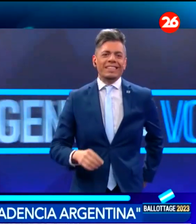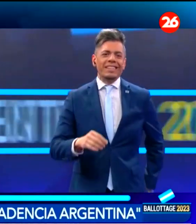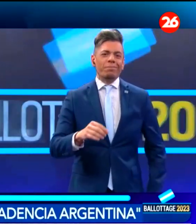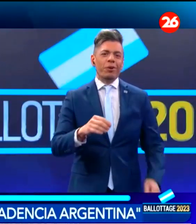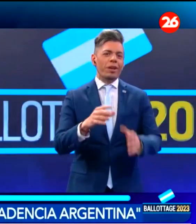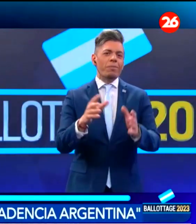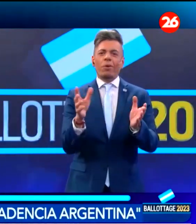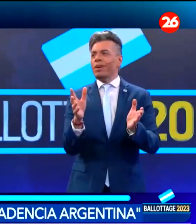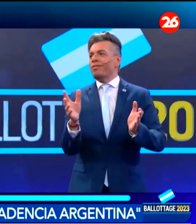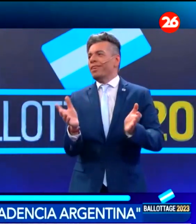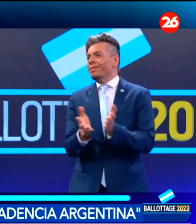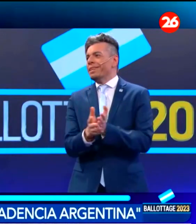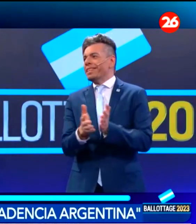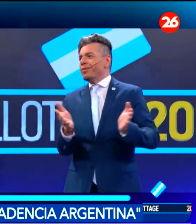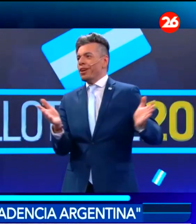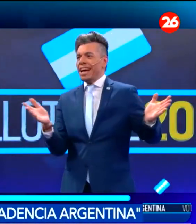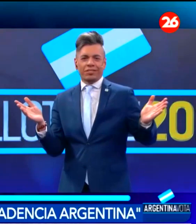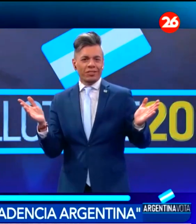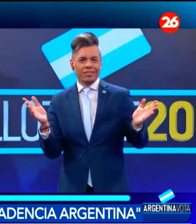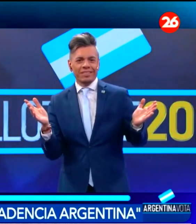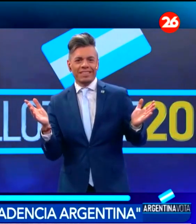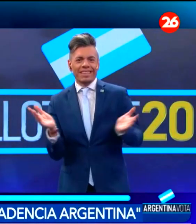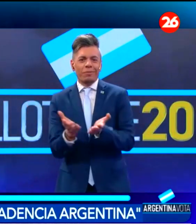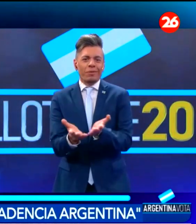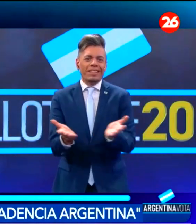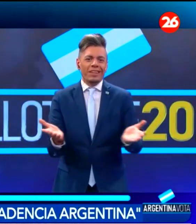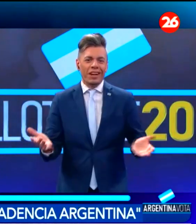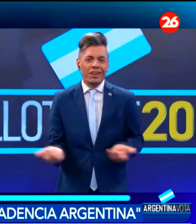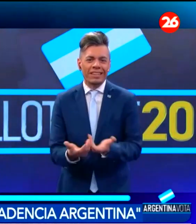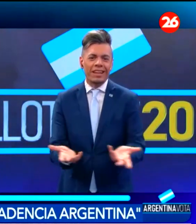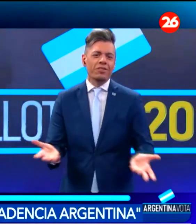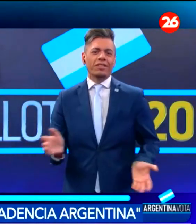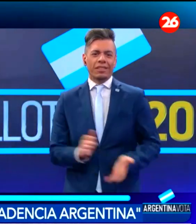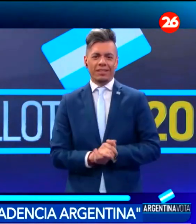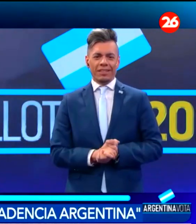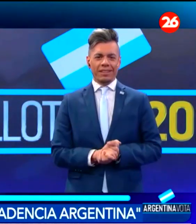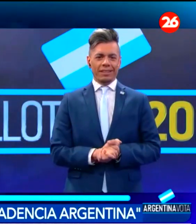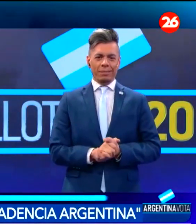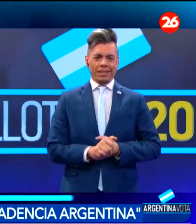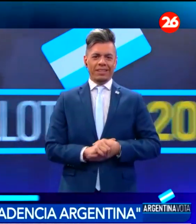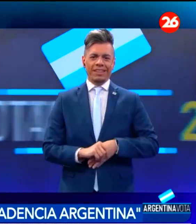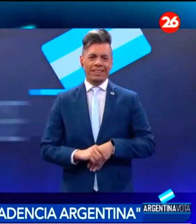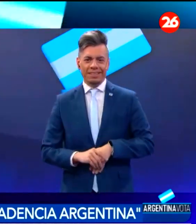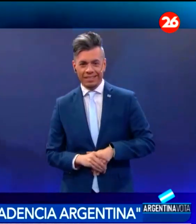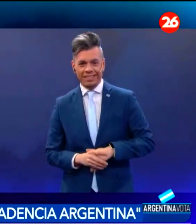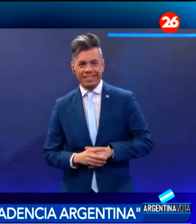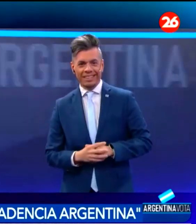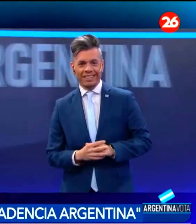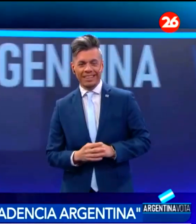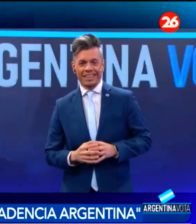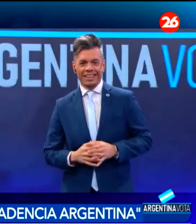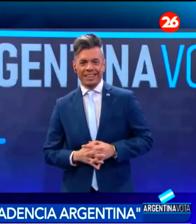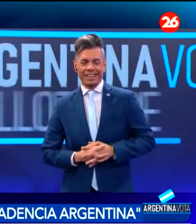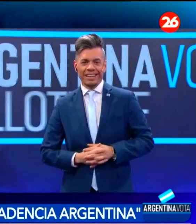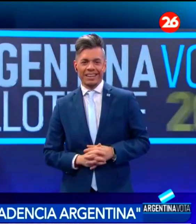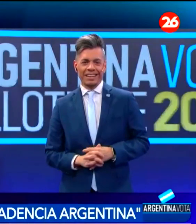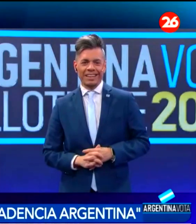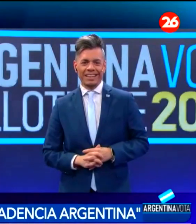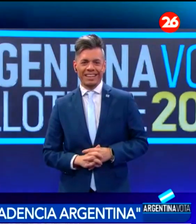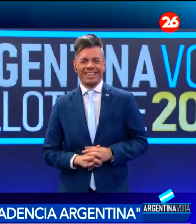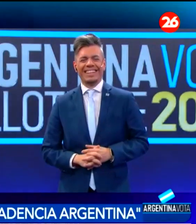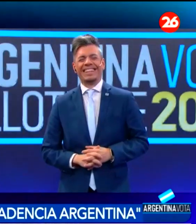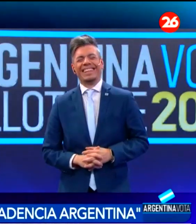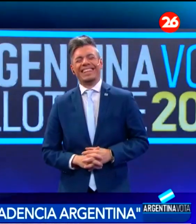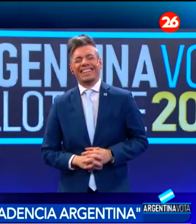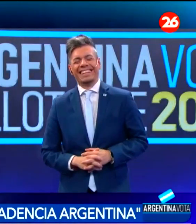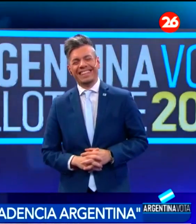Y si podemos volver con Fátima sería un golazo. Ya estamos, viste, en horario de la trasnoche. Vamos. ¿Te parece? Vamos a intentarlo.